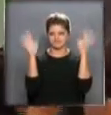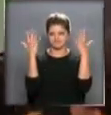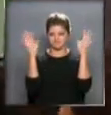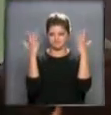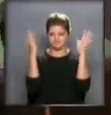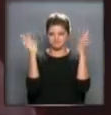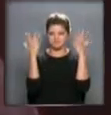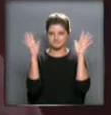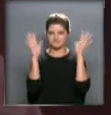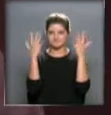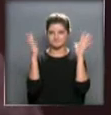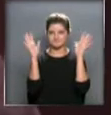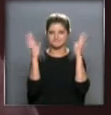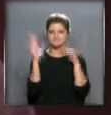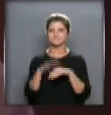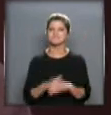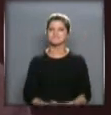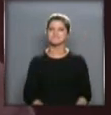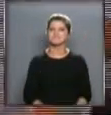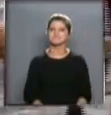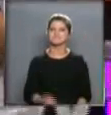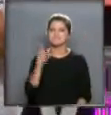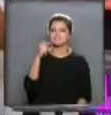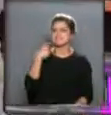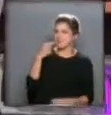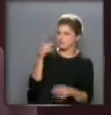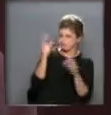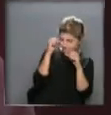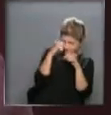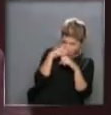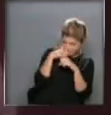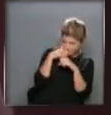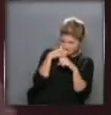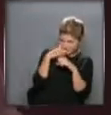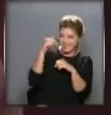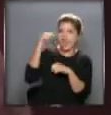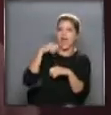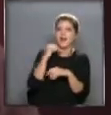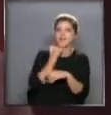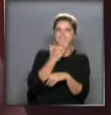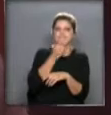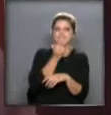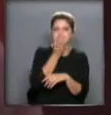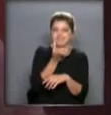dónde estabas axel donde estaba sorprendido escondido por ahí